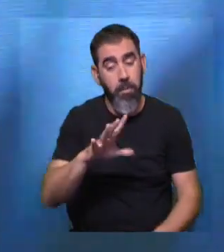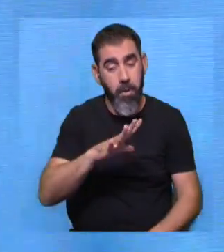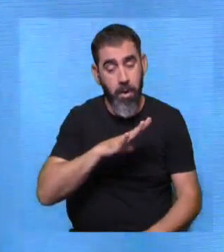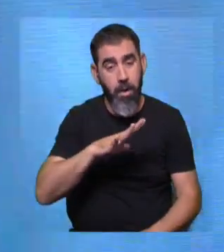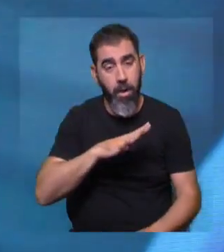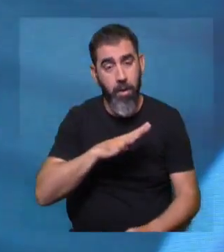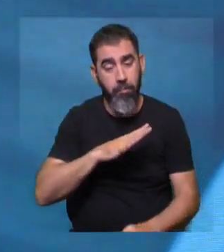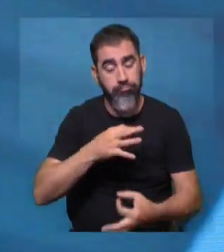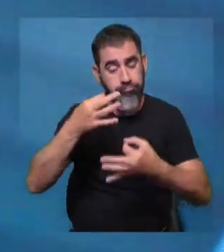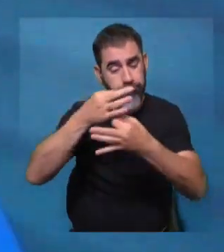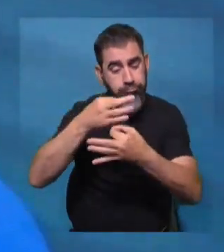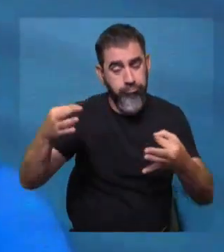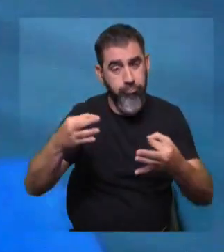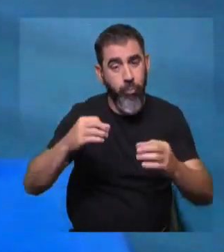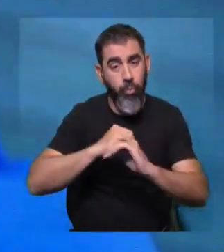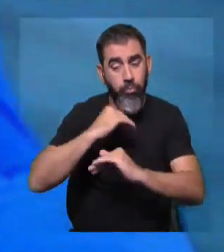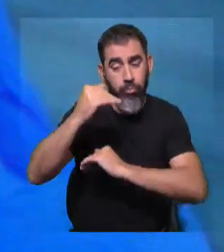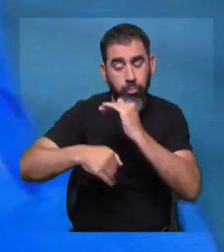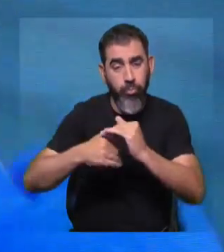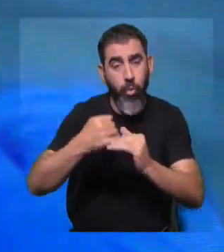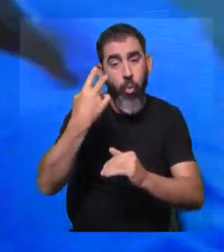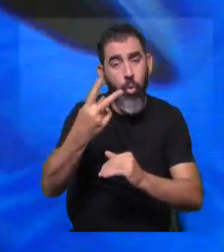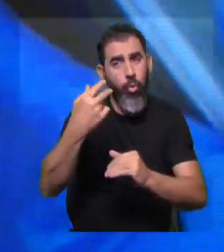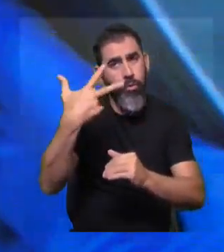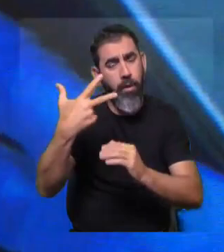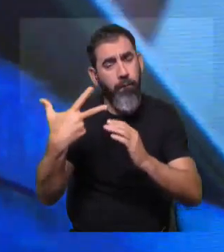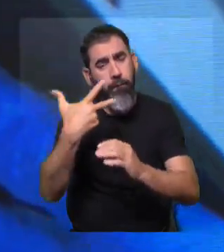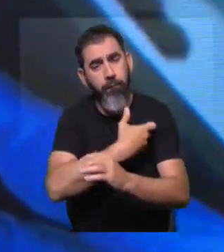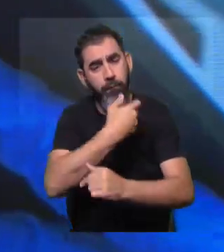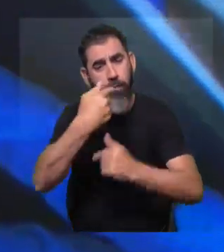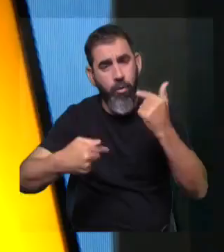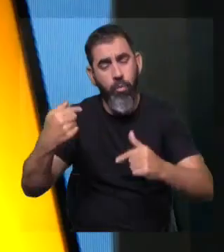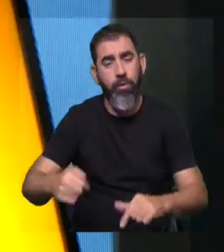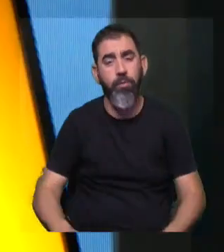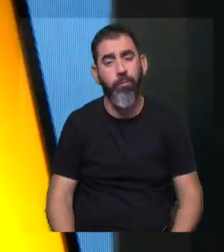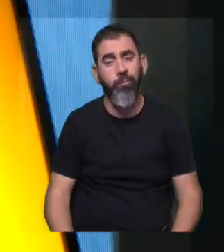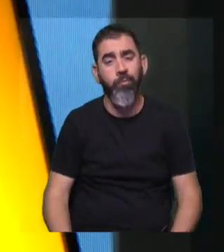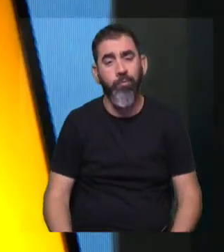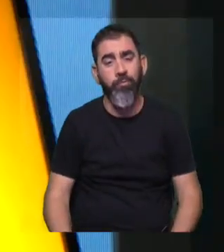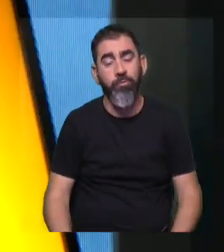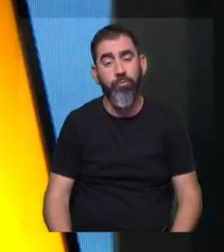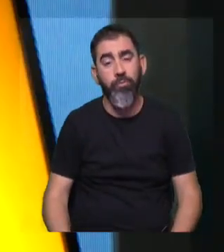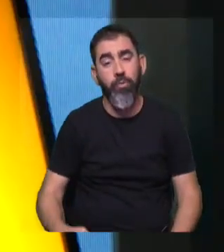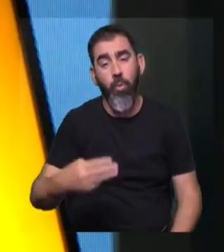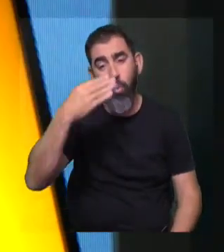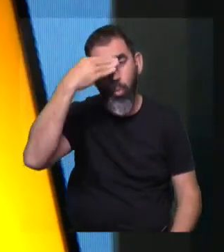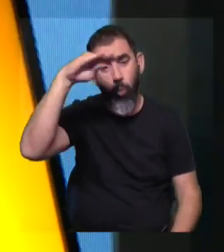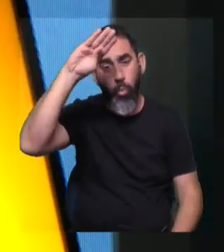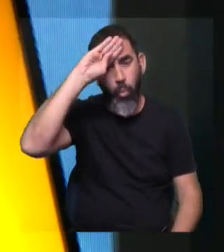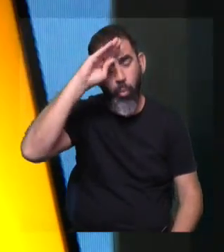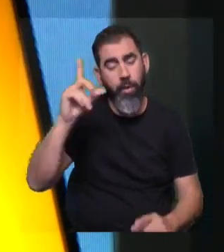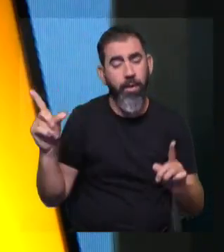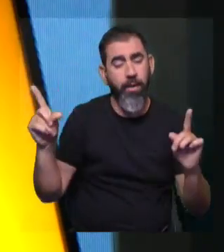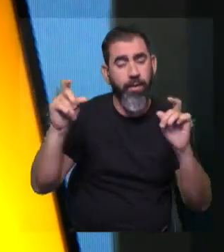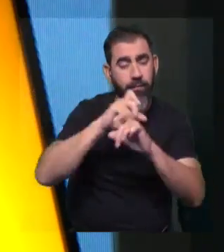la estructura y pudo desarrollar no una, sino 2 o 3 vacunas distintas, ¿no? En el caso de COVID. Sí, en Cuba, hablar de Cuba siempre es